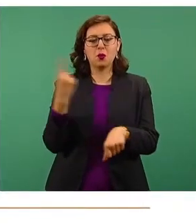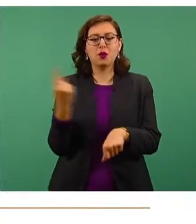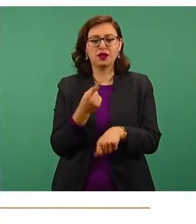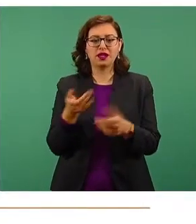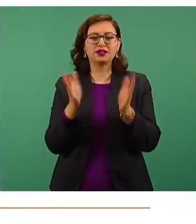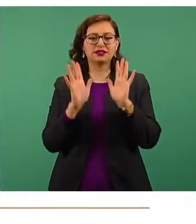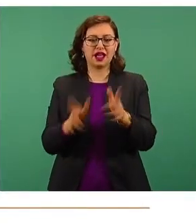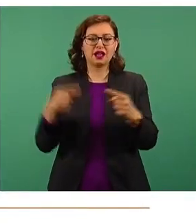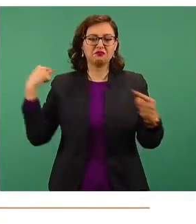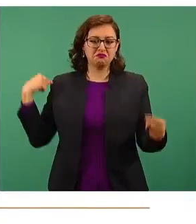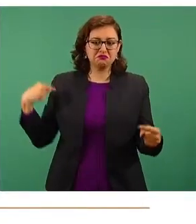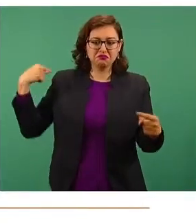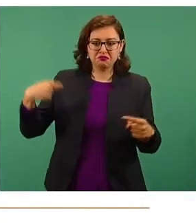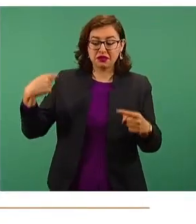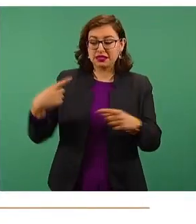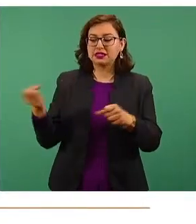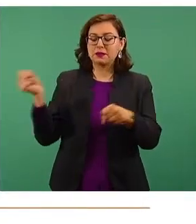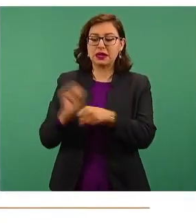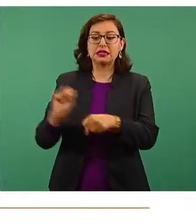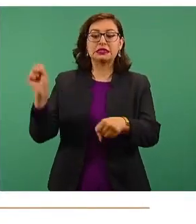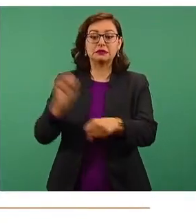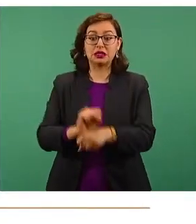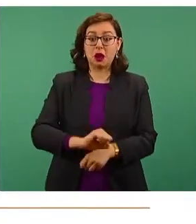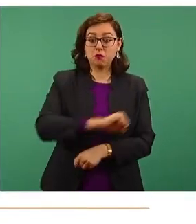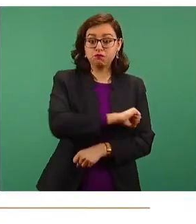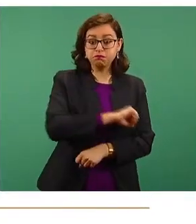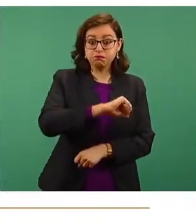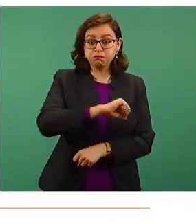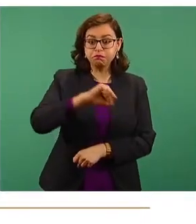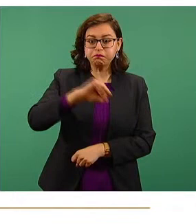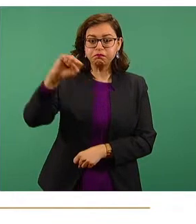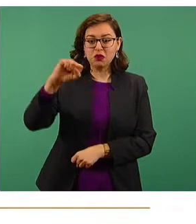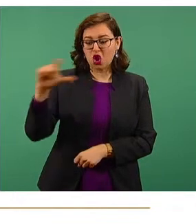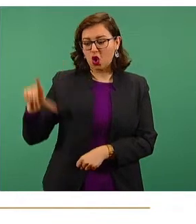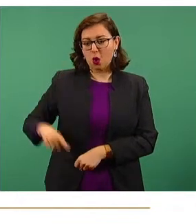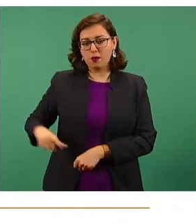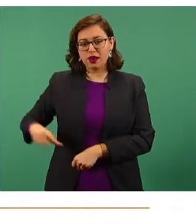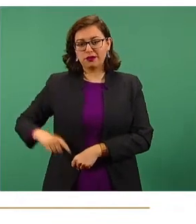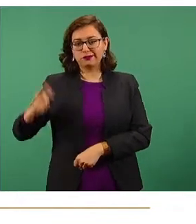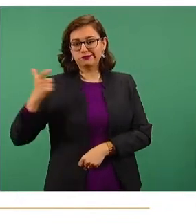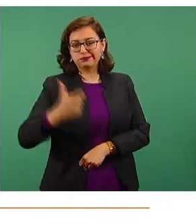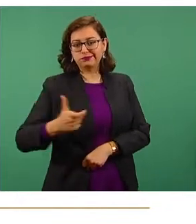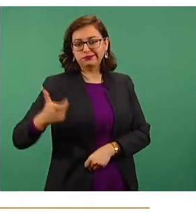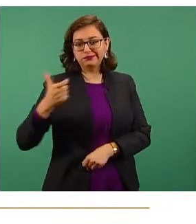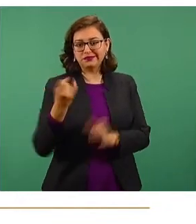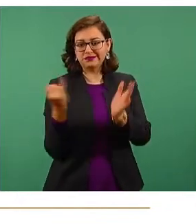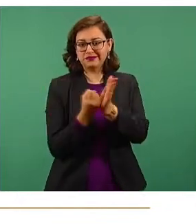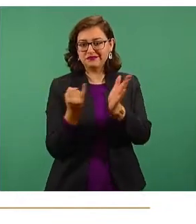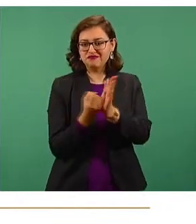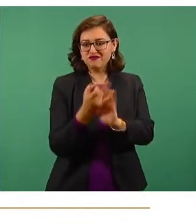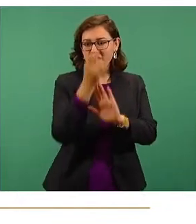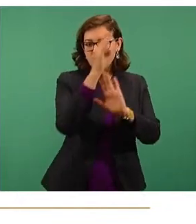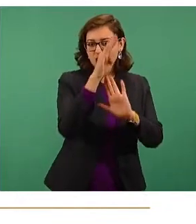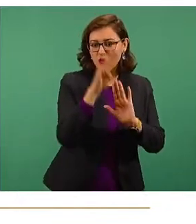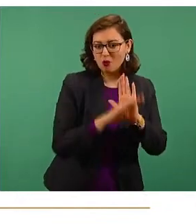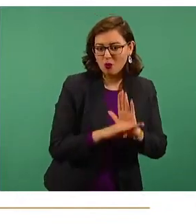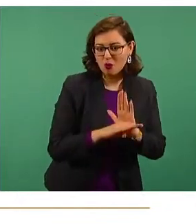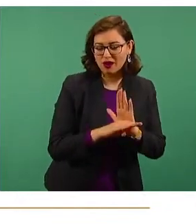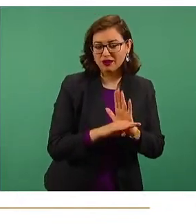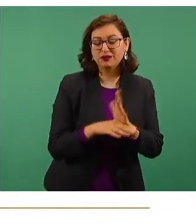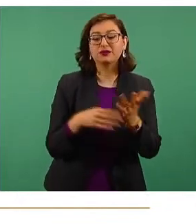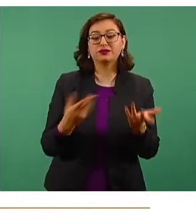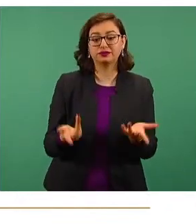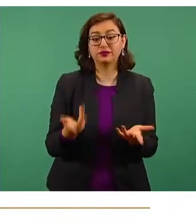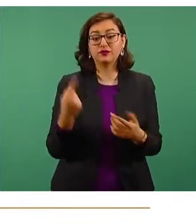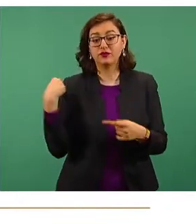varias semanas en que se está aplicando el incentivo fiscal. Ahorita con este incentivo fiscal que se vuelve a aplicar